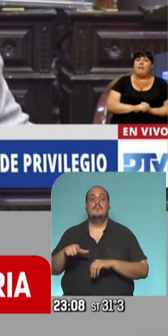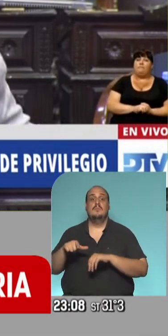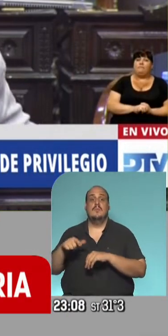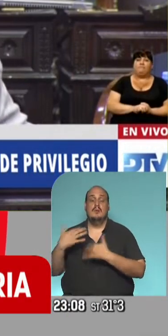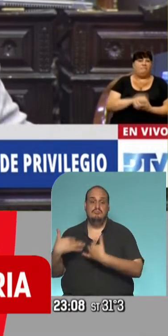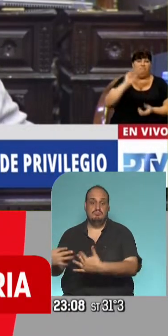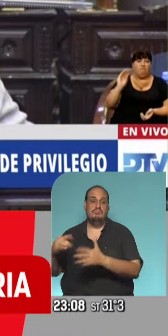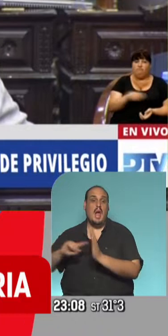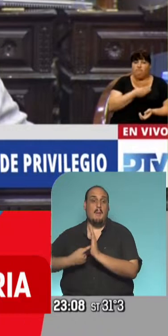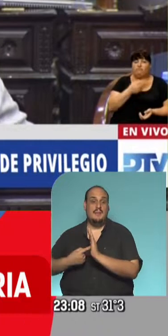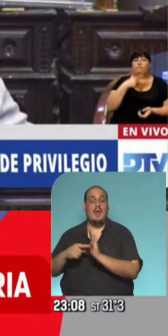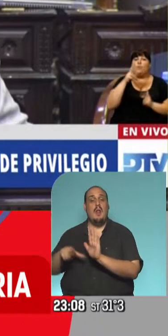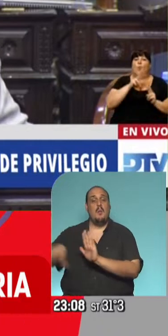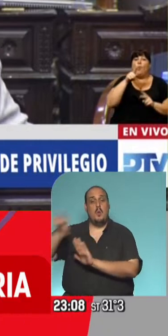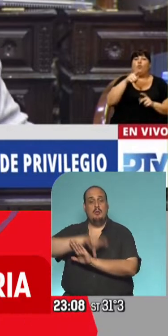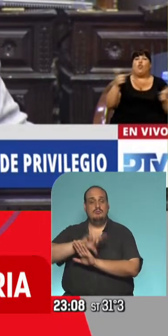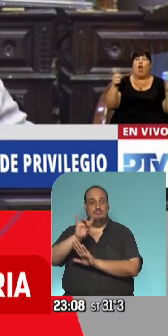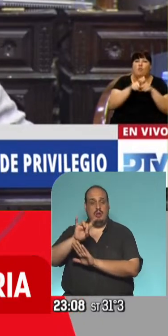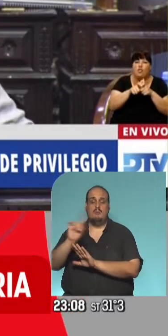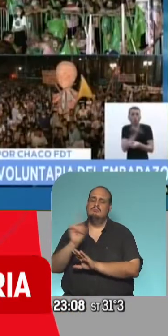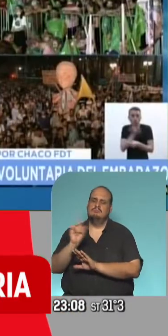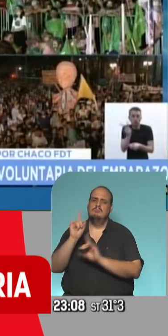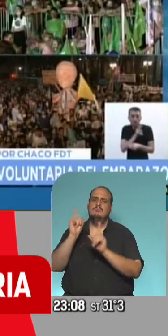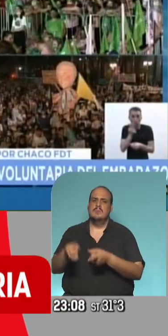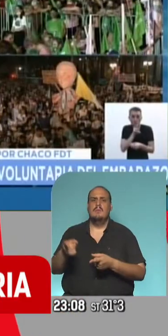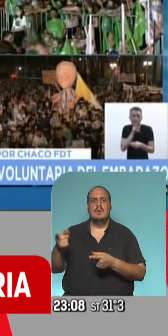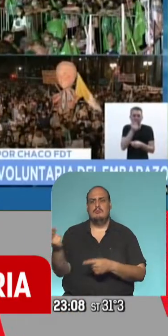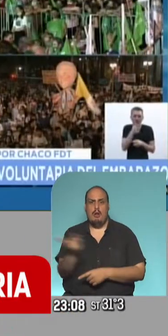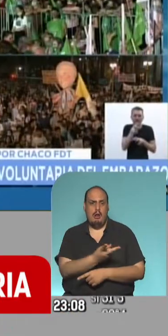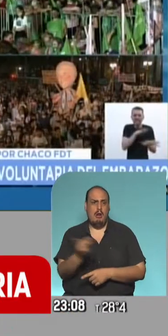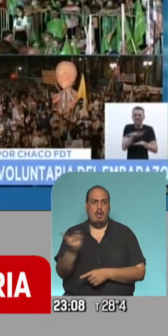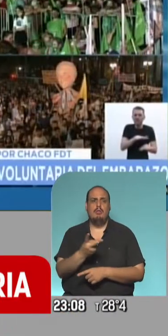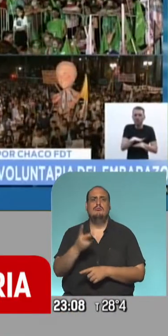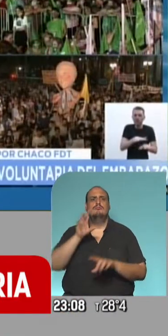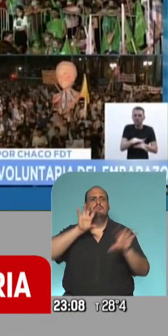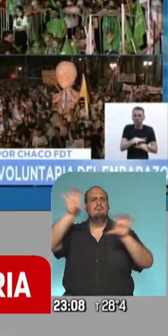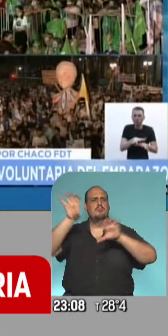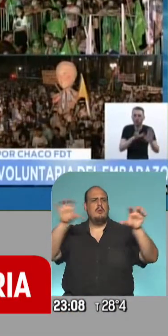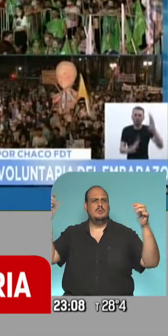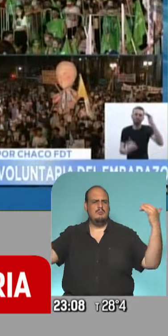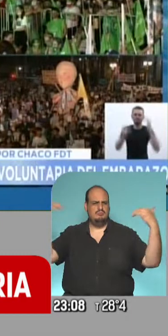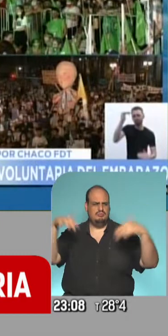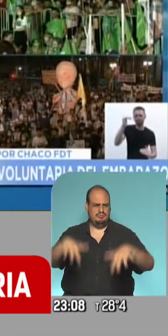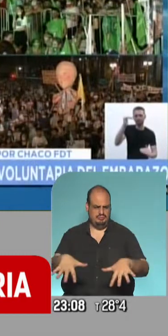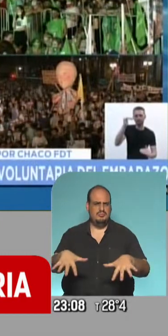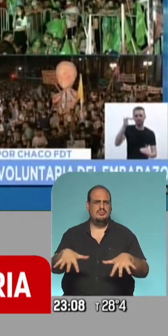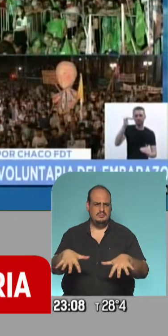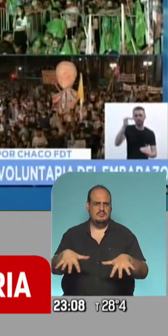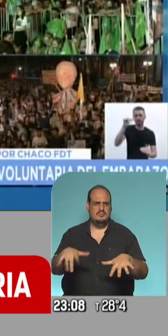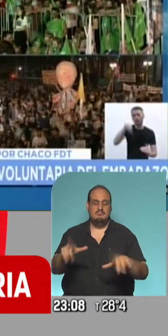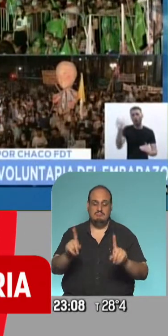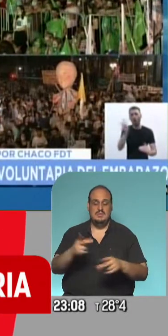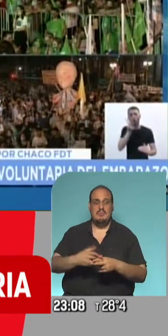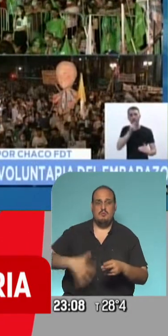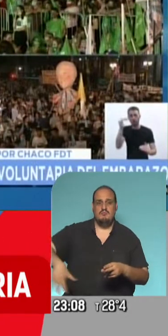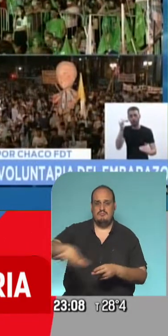gente de la capital federal y de Gran Buenos Aires, sino que para los dos colectivos han viajado representantes de muy diversas provincias de todo el país y que están allí en la Plaza